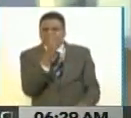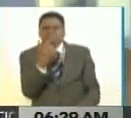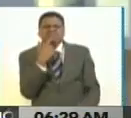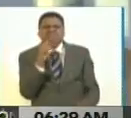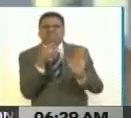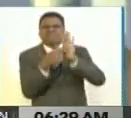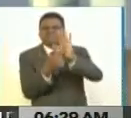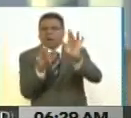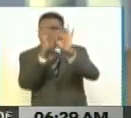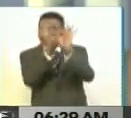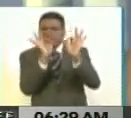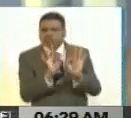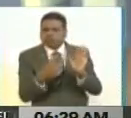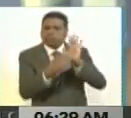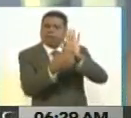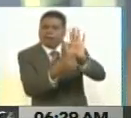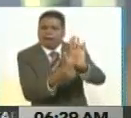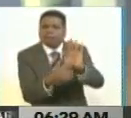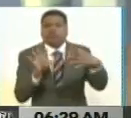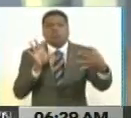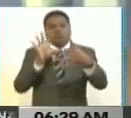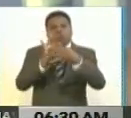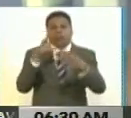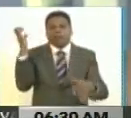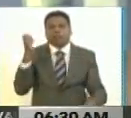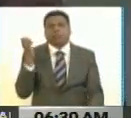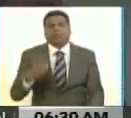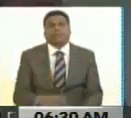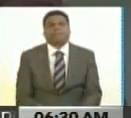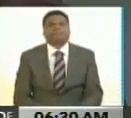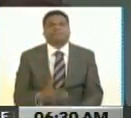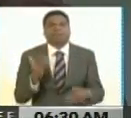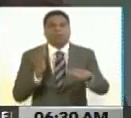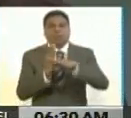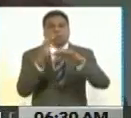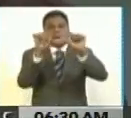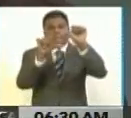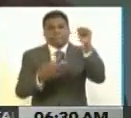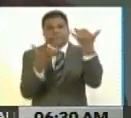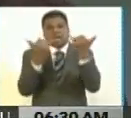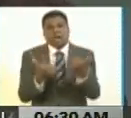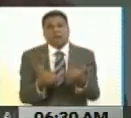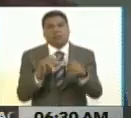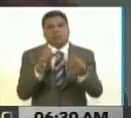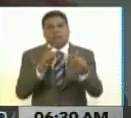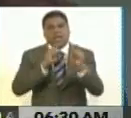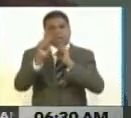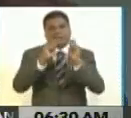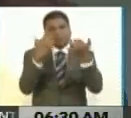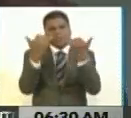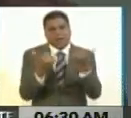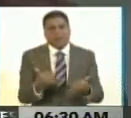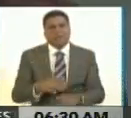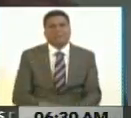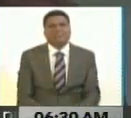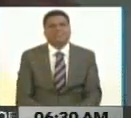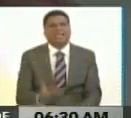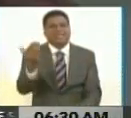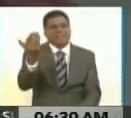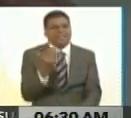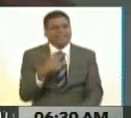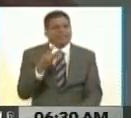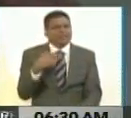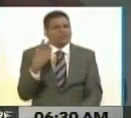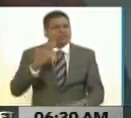que se nos da desde la Unión Europea. Fernando, tenemos que hacer una pausa en esta entrevista, en la pauta de hoy, pero al regreso vamos a